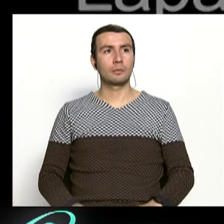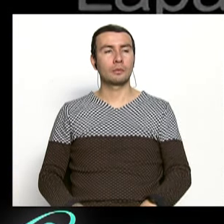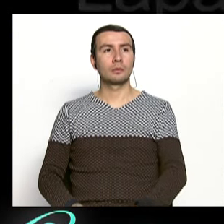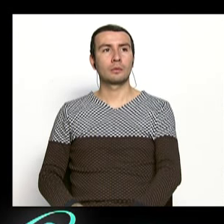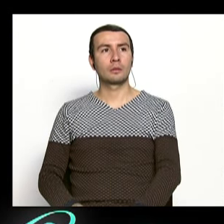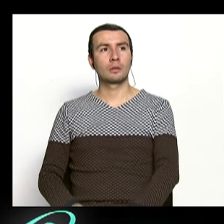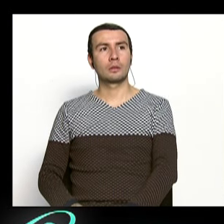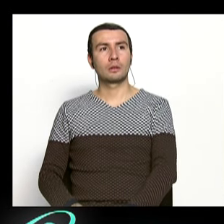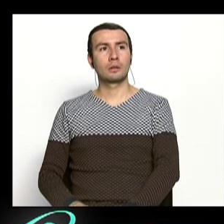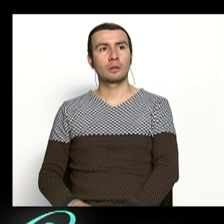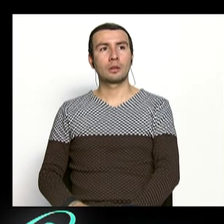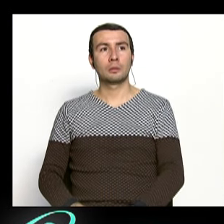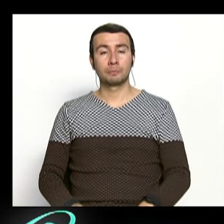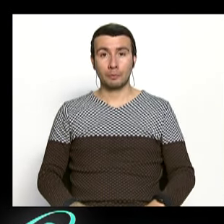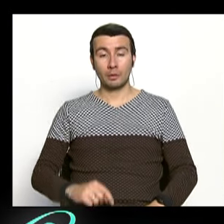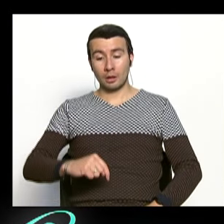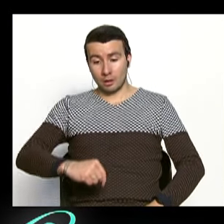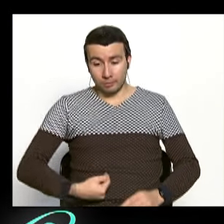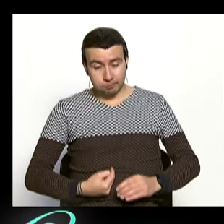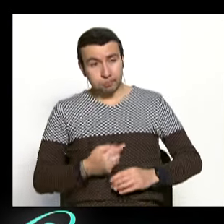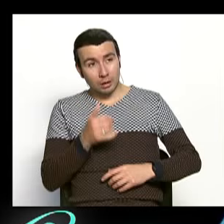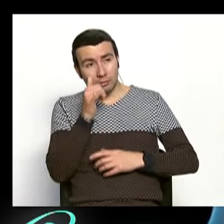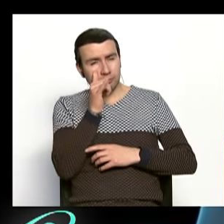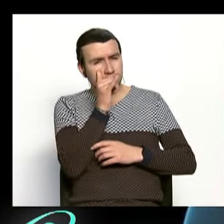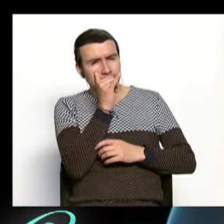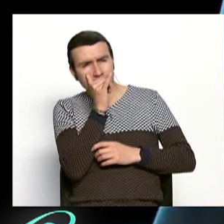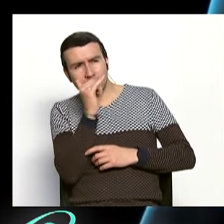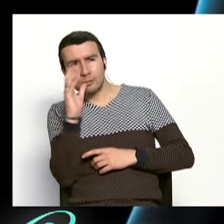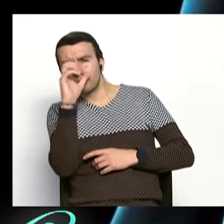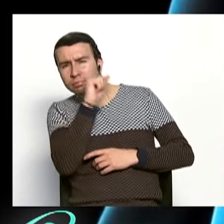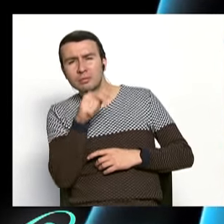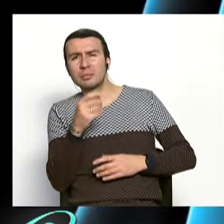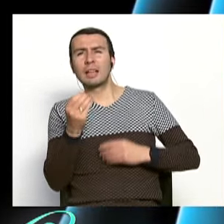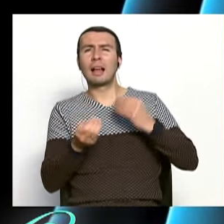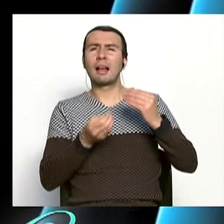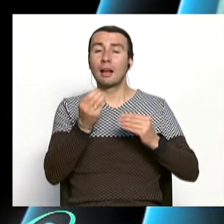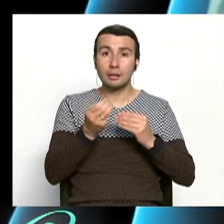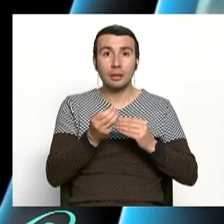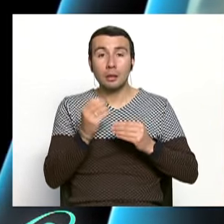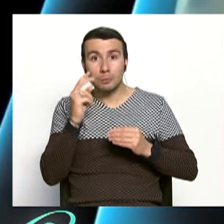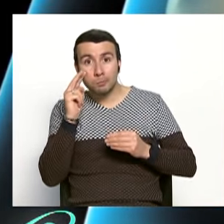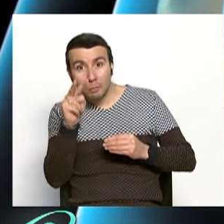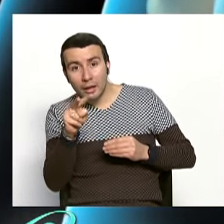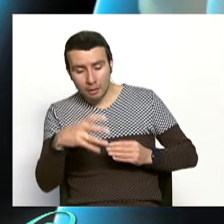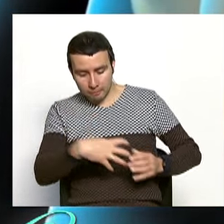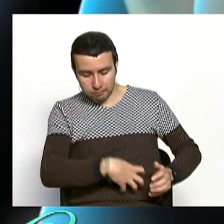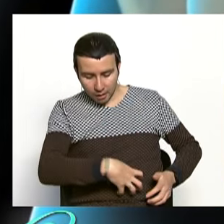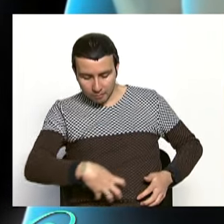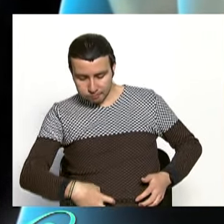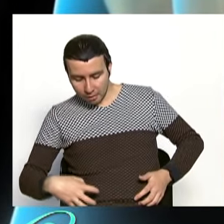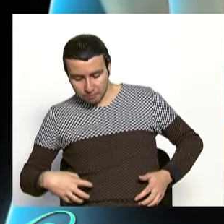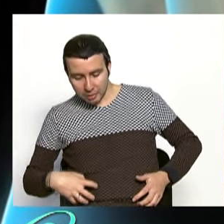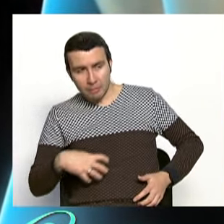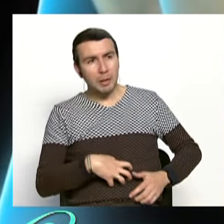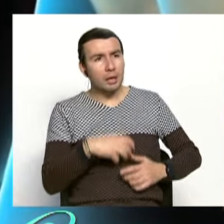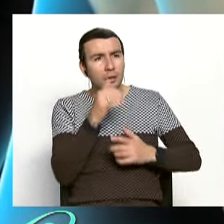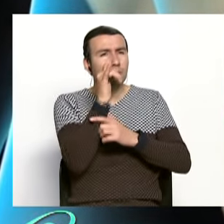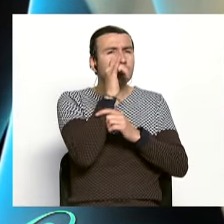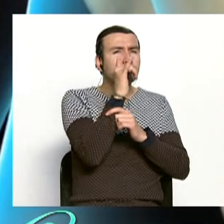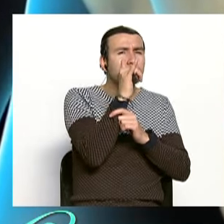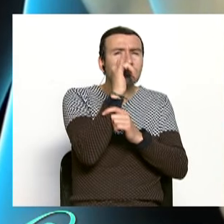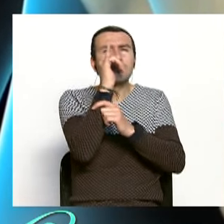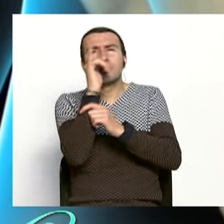imágenes la laparoscopia pélvica diagnóstica se utiliza para examinar los órganos internos de la pelvis con el fin de identificar